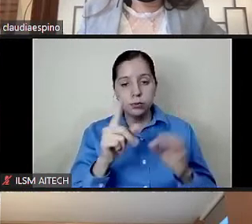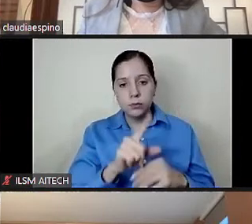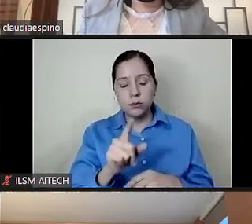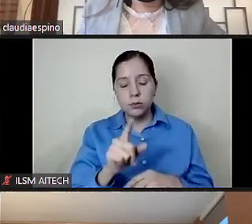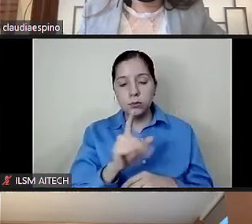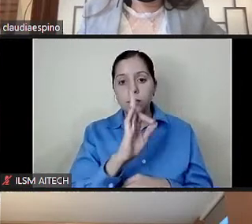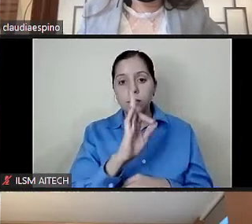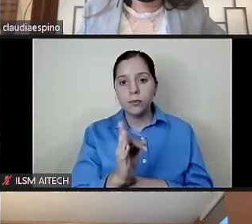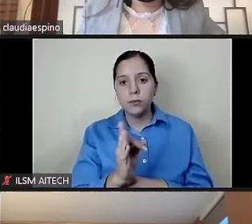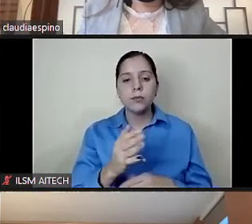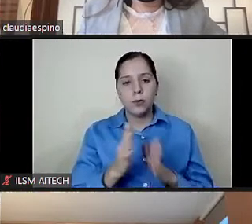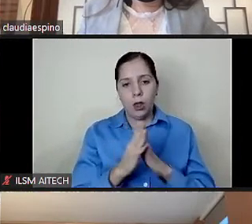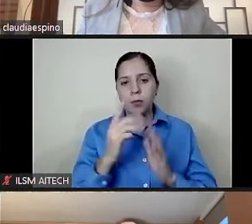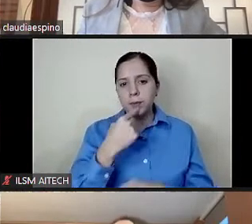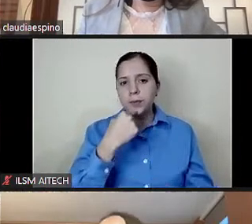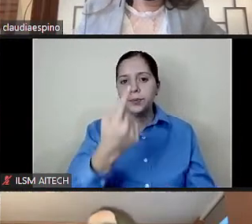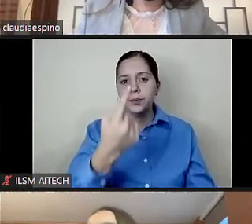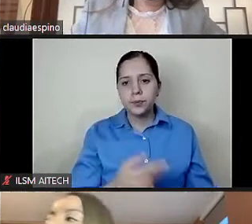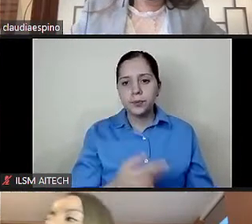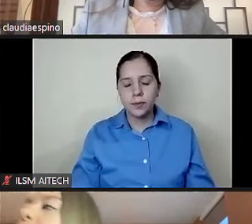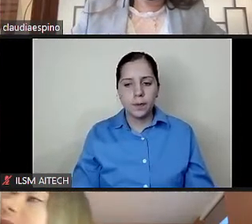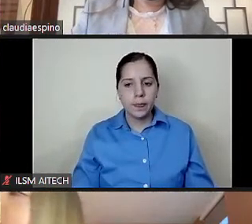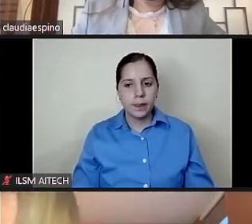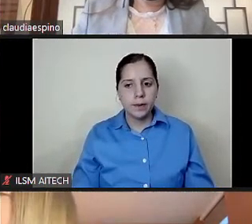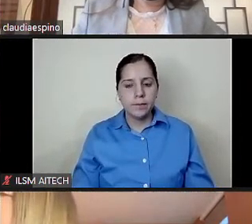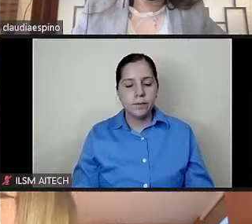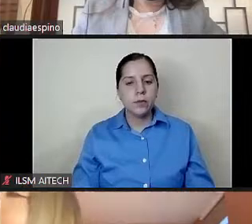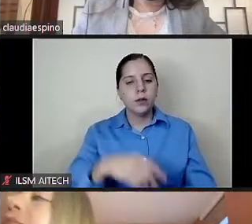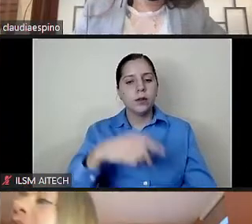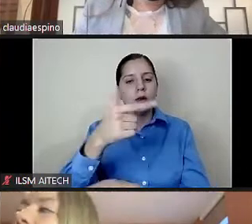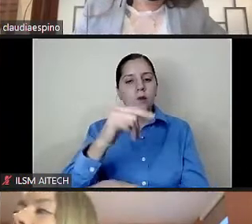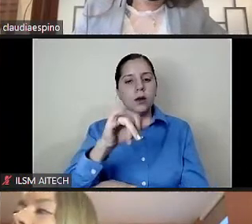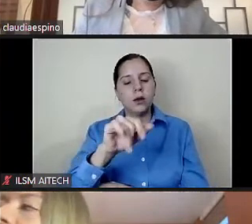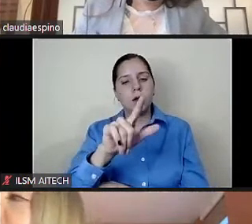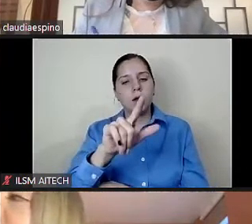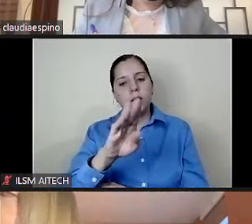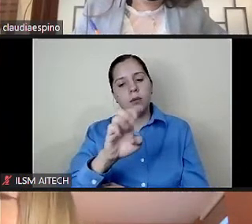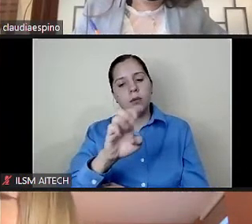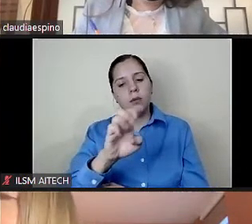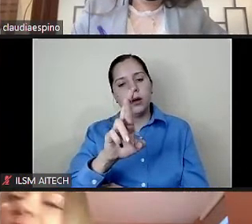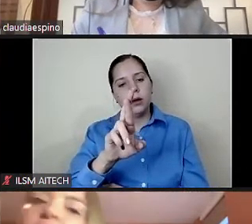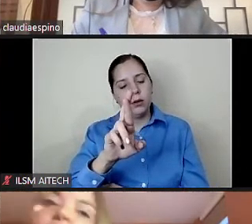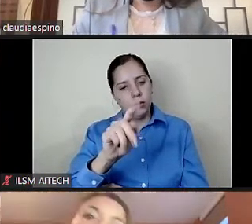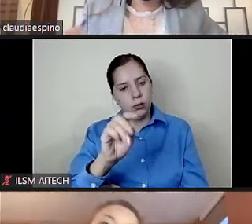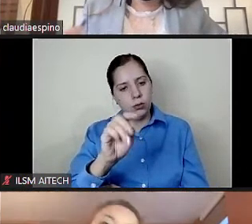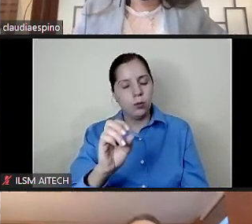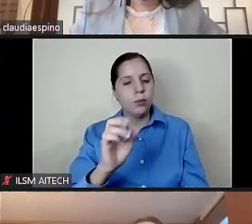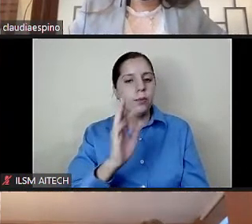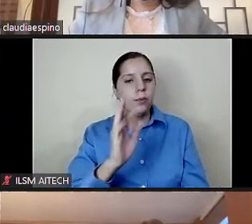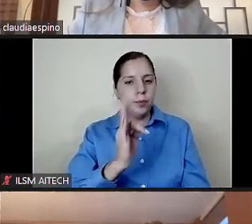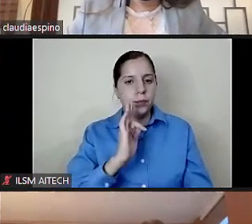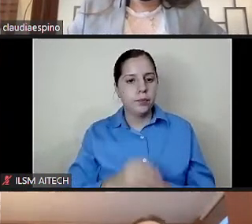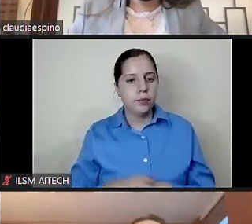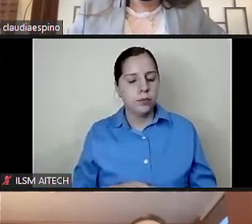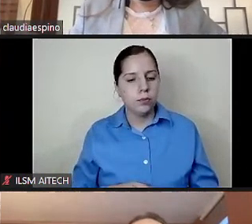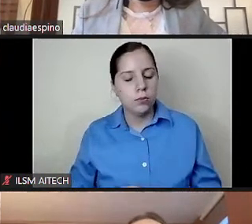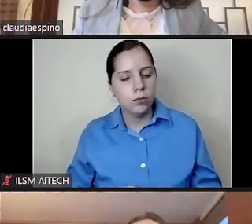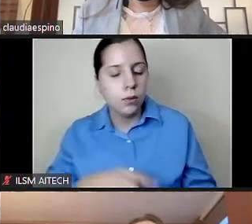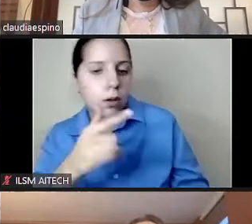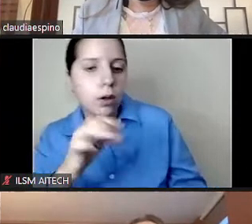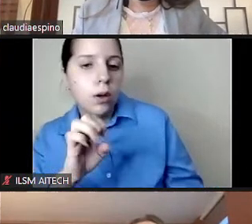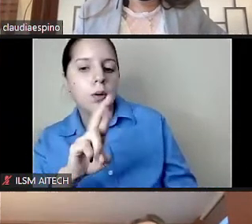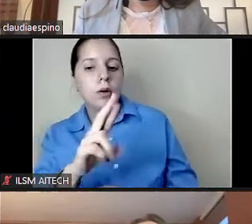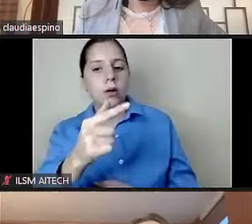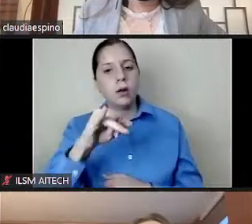de manifestarlo a continuación. Consejero Gilberto Sánchez Esparza. A favor del proyecto. Consejera Georgina Ávila